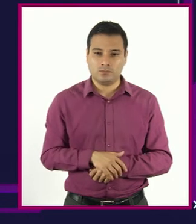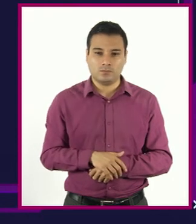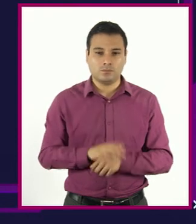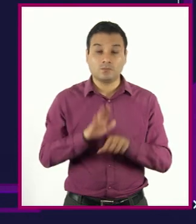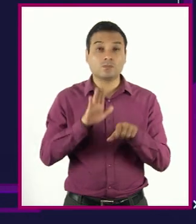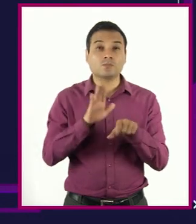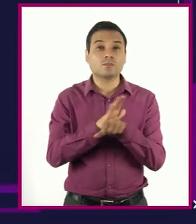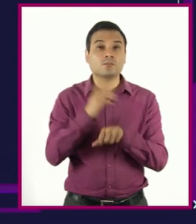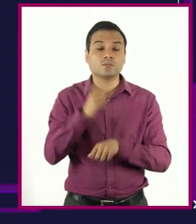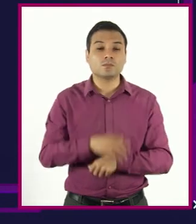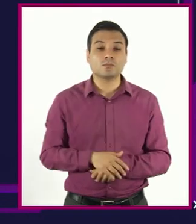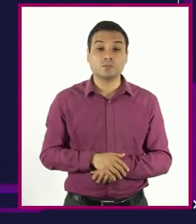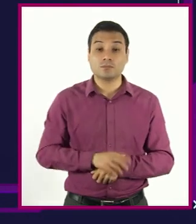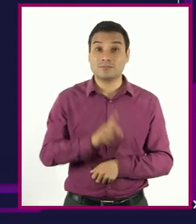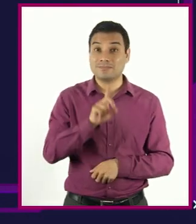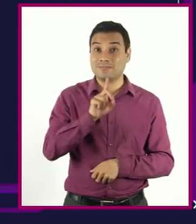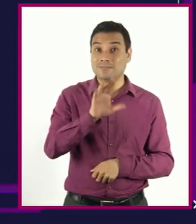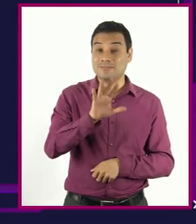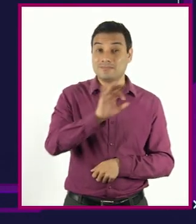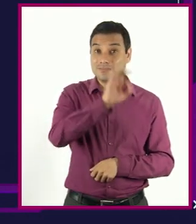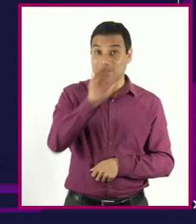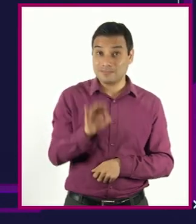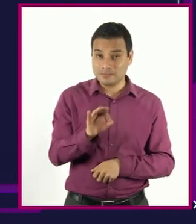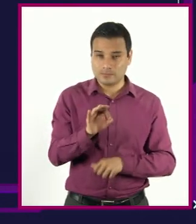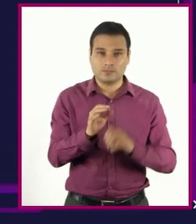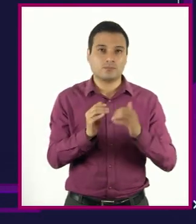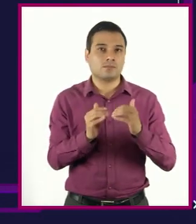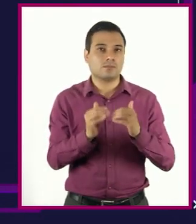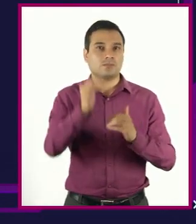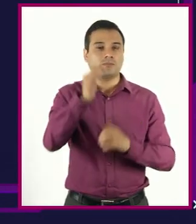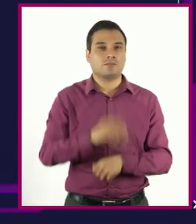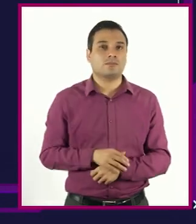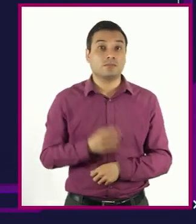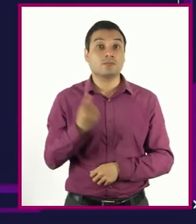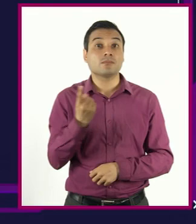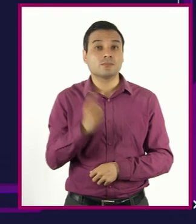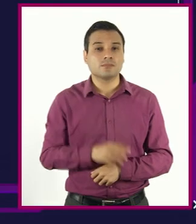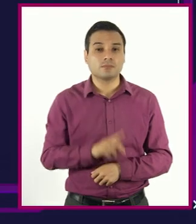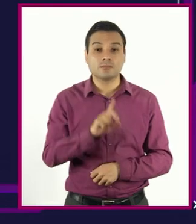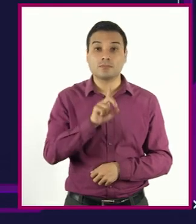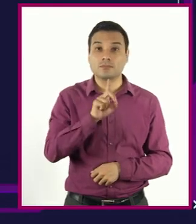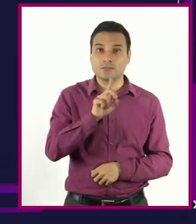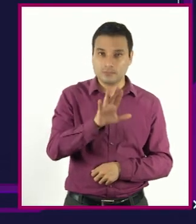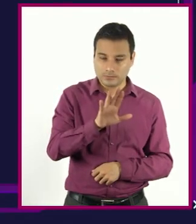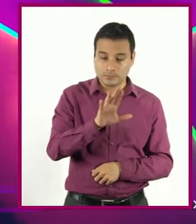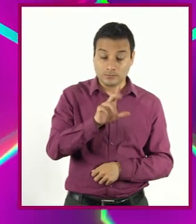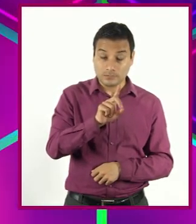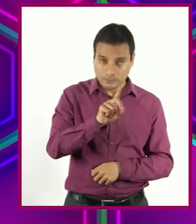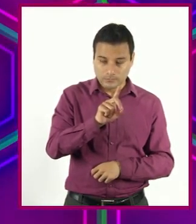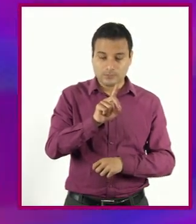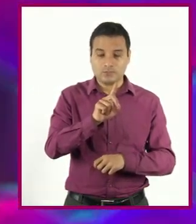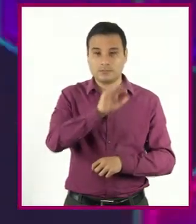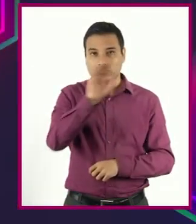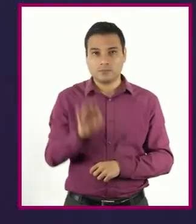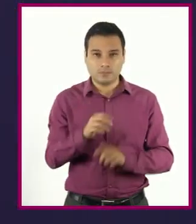de 35% es mayor que un 30% más el 5%